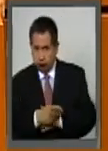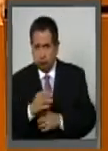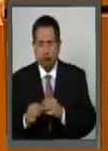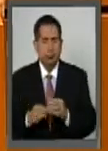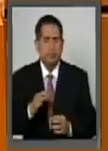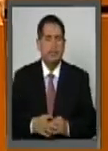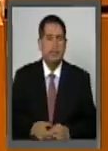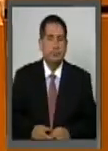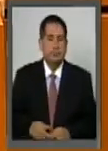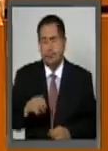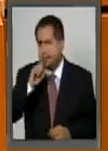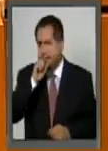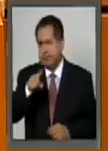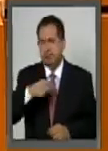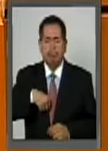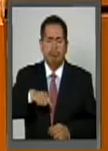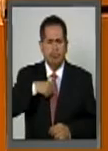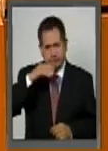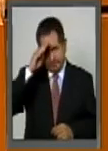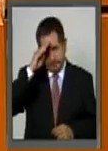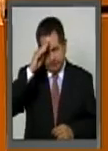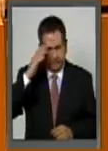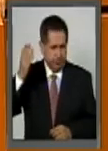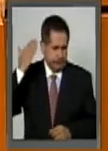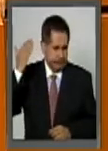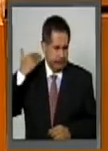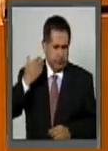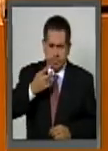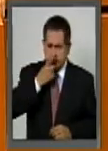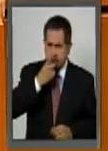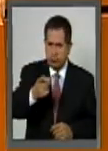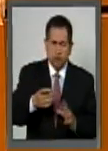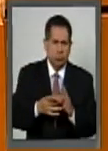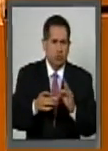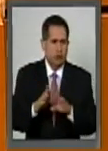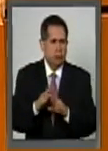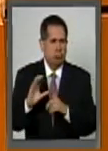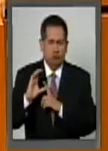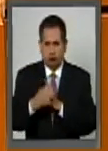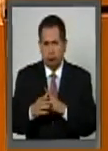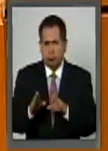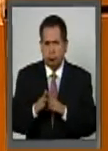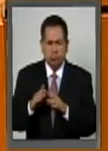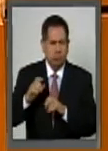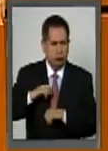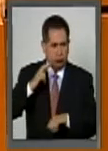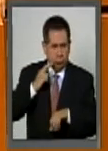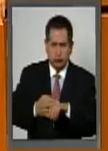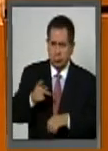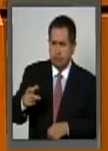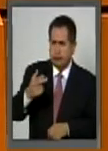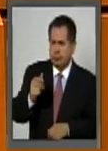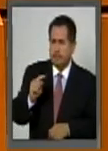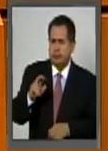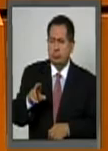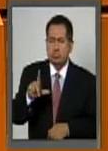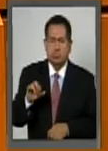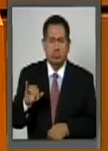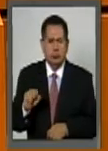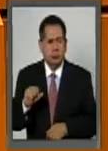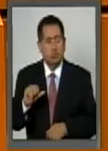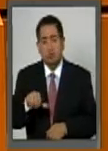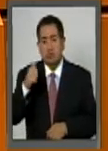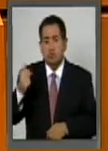También consideramos, como se nos planteó por parte de la comisión que encabeza Héctor Larios, cualquier